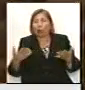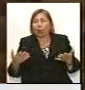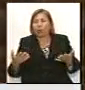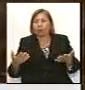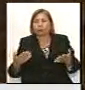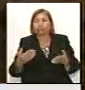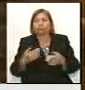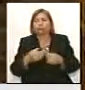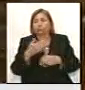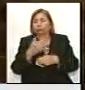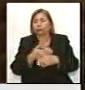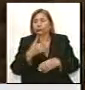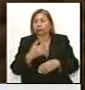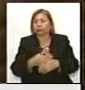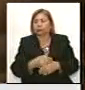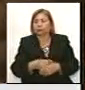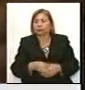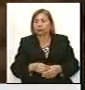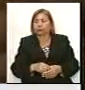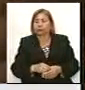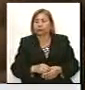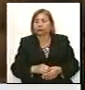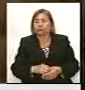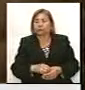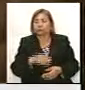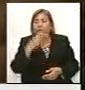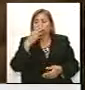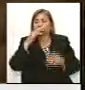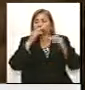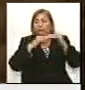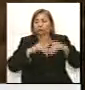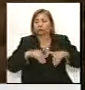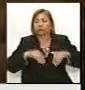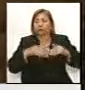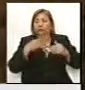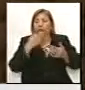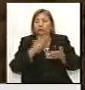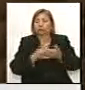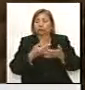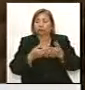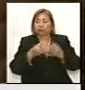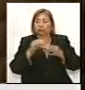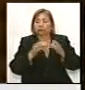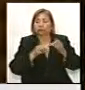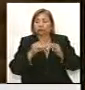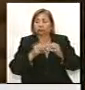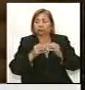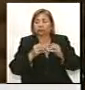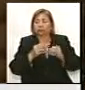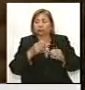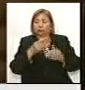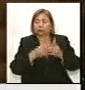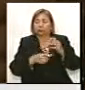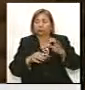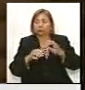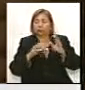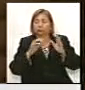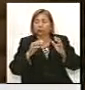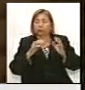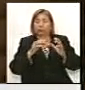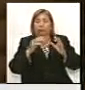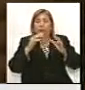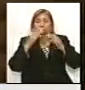El muro de la parte superior colapsó. Eso, como estaba explicando la arquitecta, generó que los